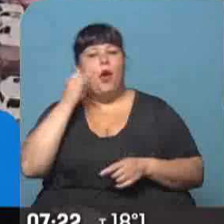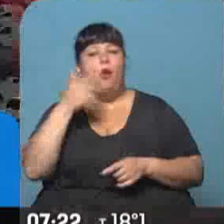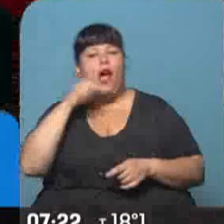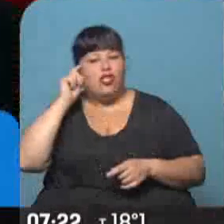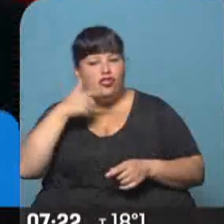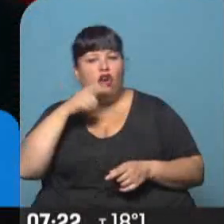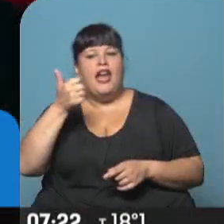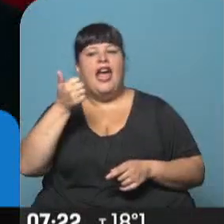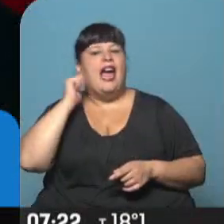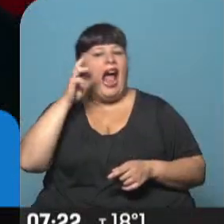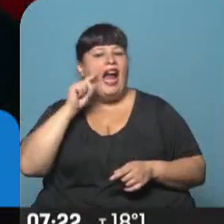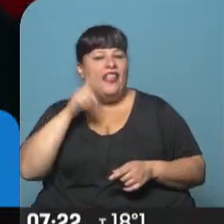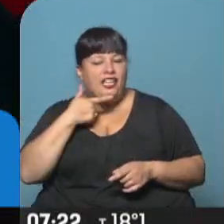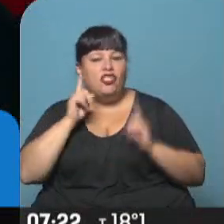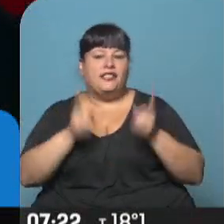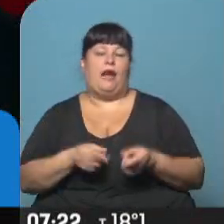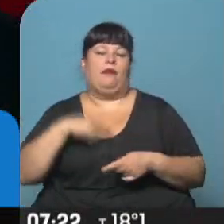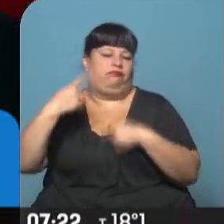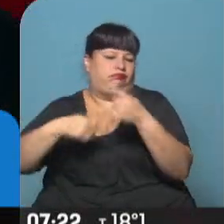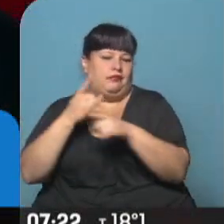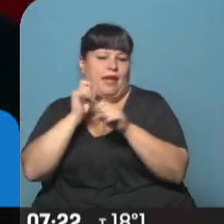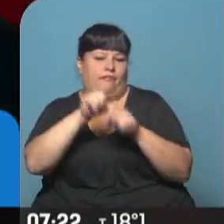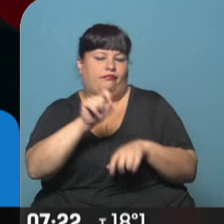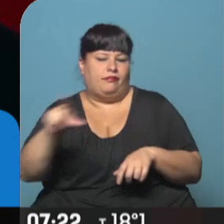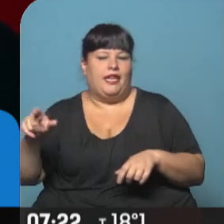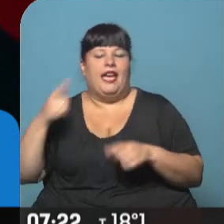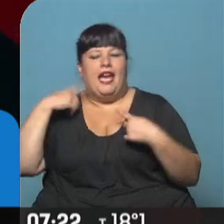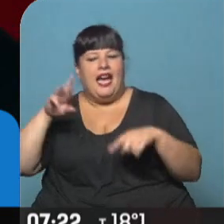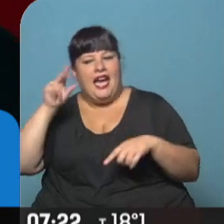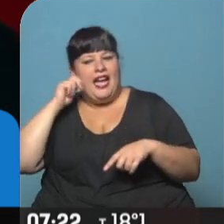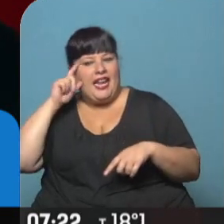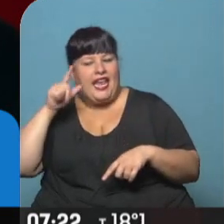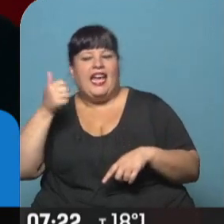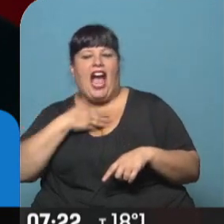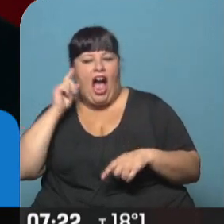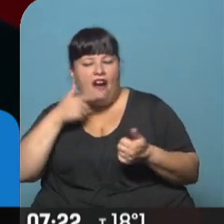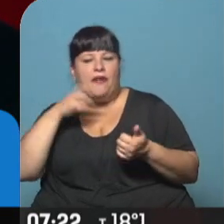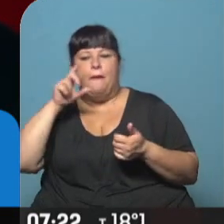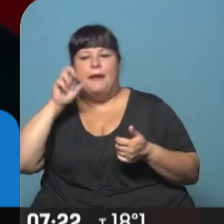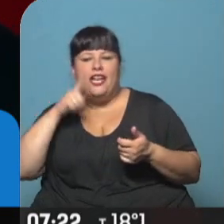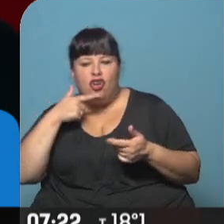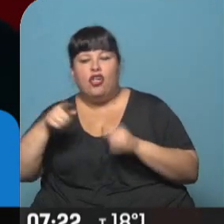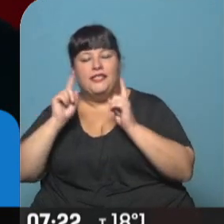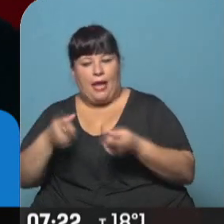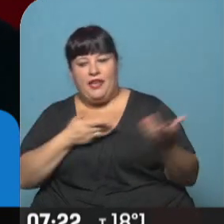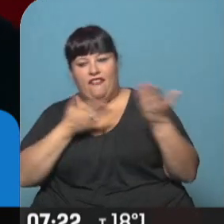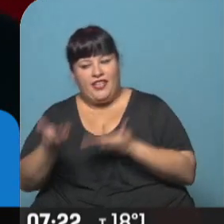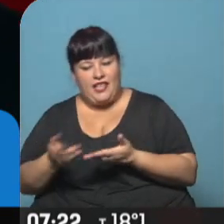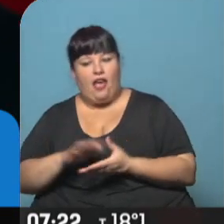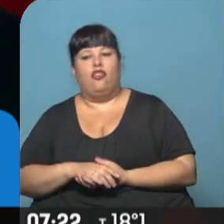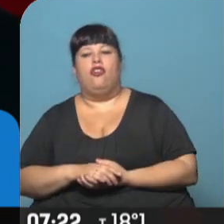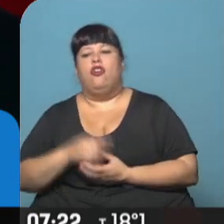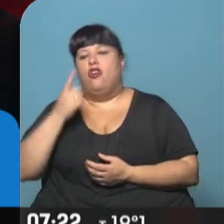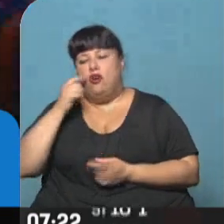Los Gardelitos, y después están los escenarios temáticos que son clásicos, el del reggae, van a estar Los Cafres, van a estar los Pericos van a tener de invitado a Andrew